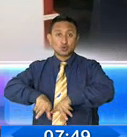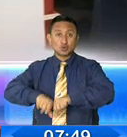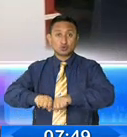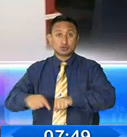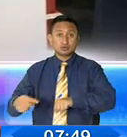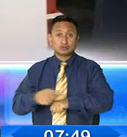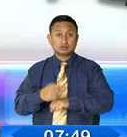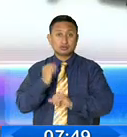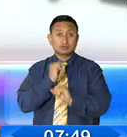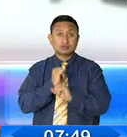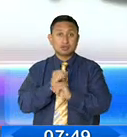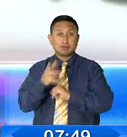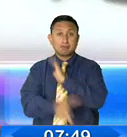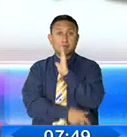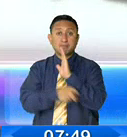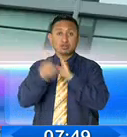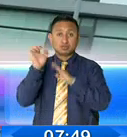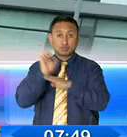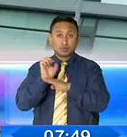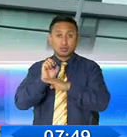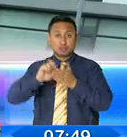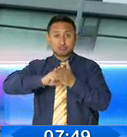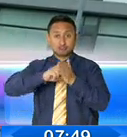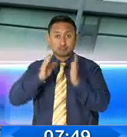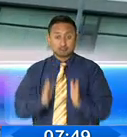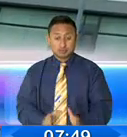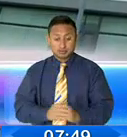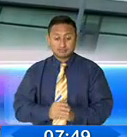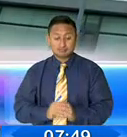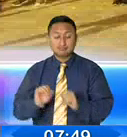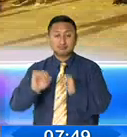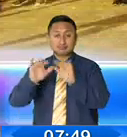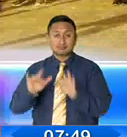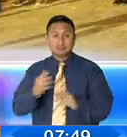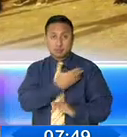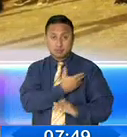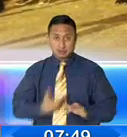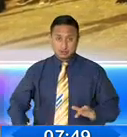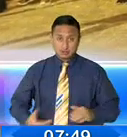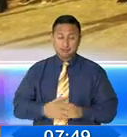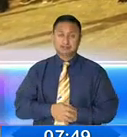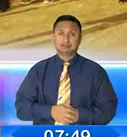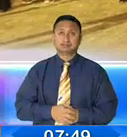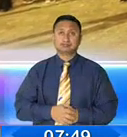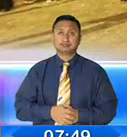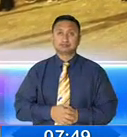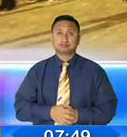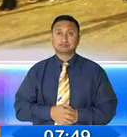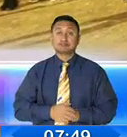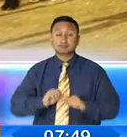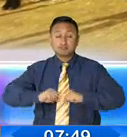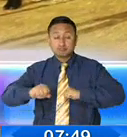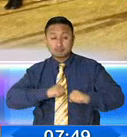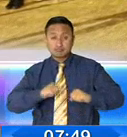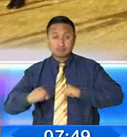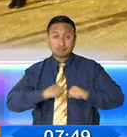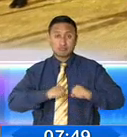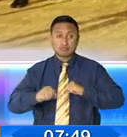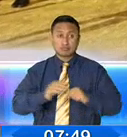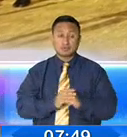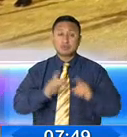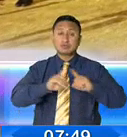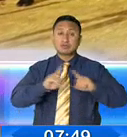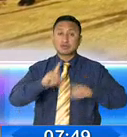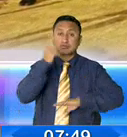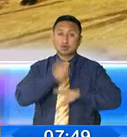como Petroecuador, Contraloría y la Secretaría de la Presidencia. Durante los operativos se ejecutaron varias órdenes